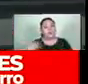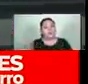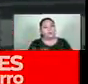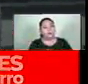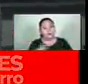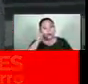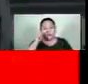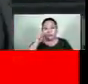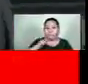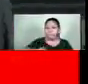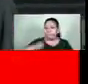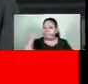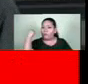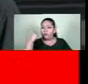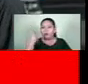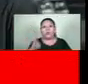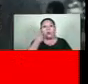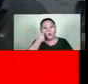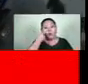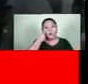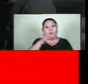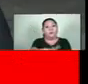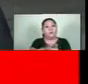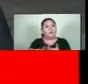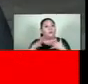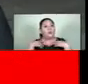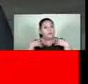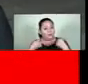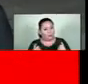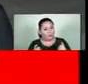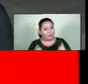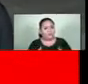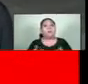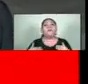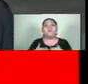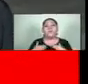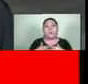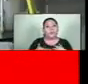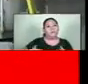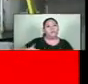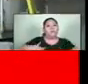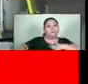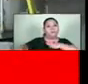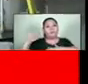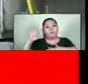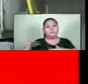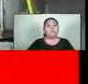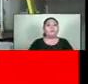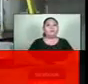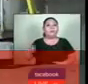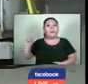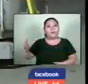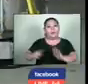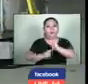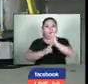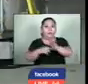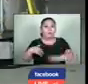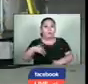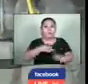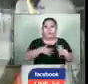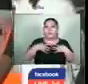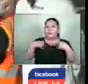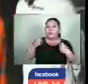clave y fundamental el cumplimiento de los protocolos de bioseguridad y el autocompromiso por la población. El titular de salud agregó que las